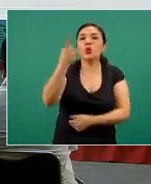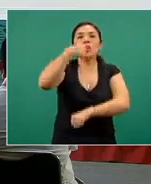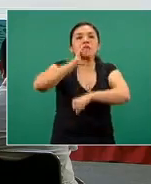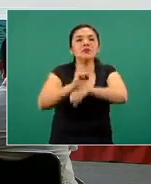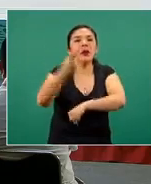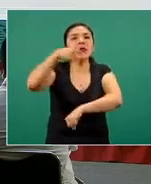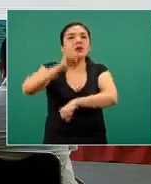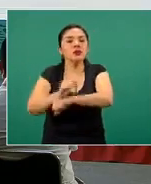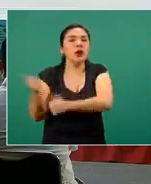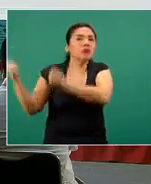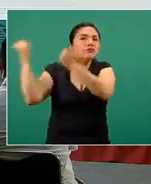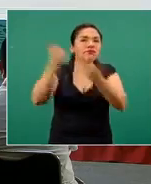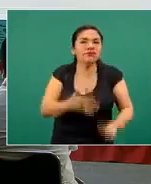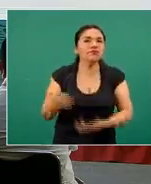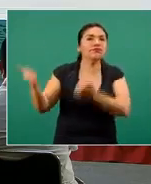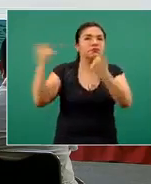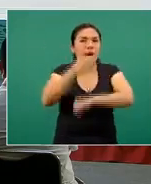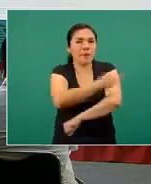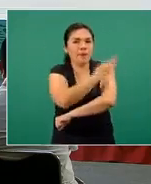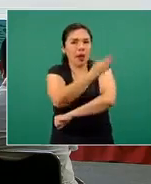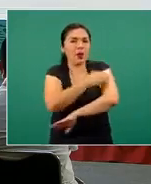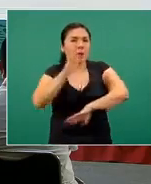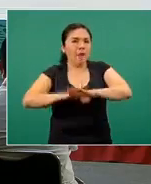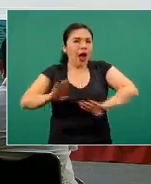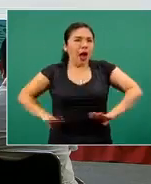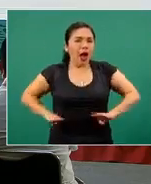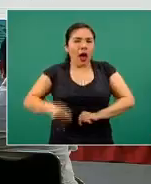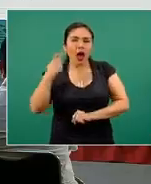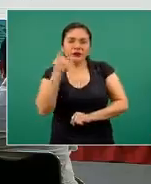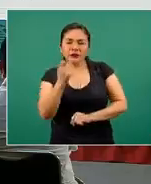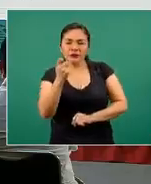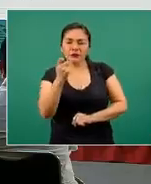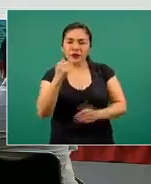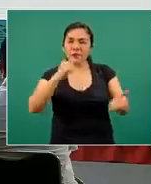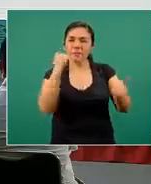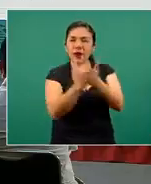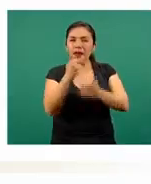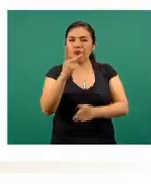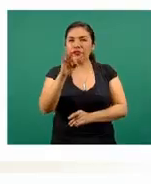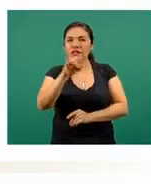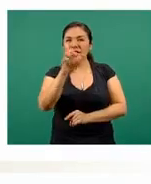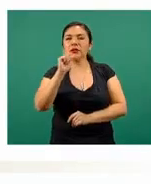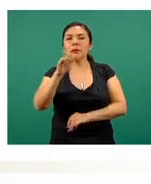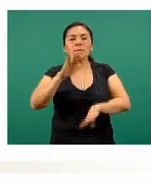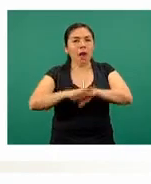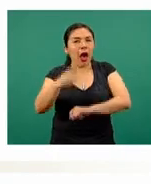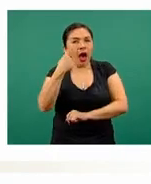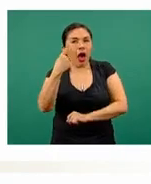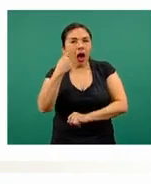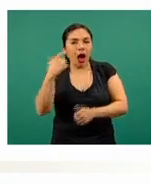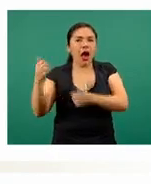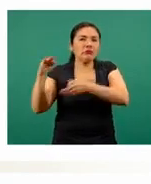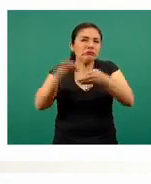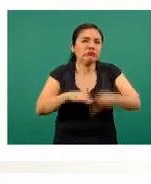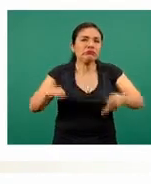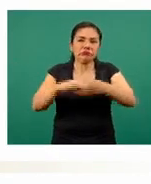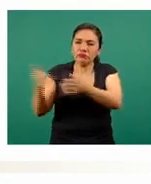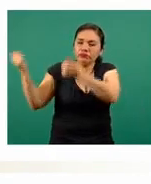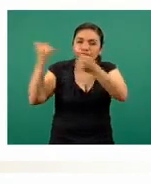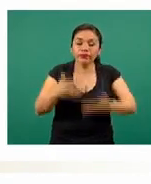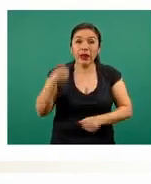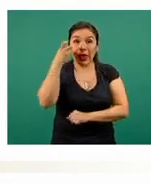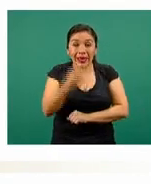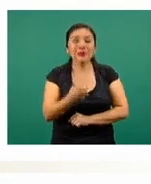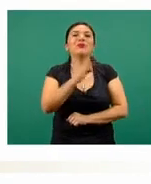Tenemos embarques semanales, particularmente de la vacuna Pfizer, que es la que tiene embarques más regulares, y eso nos